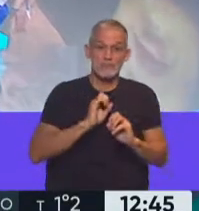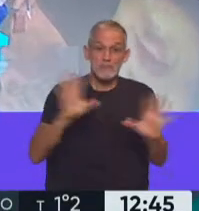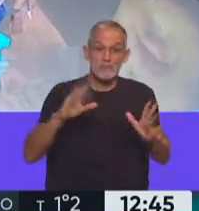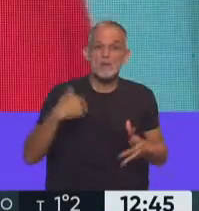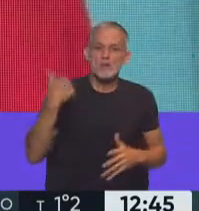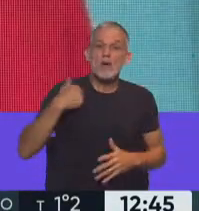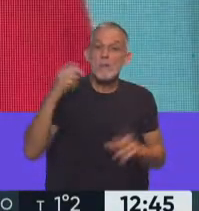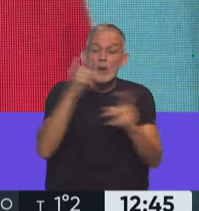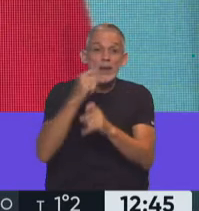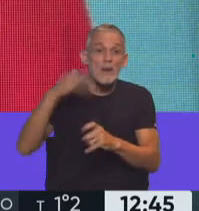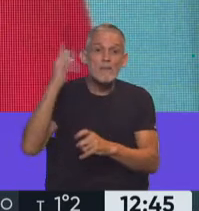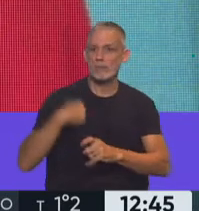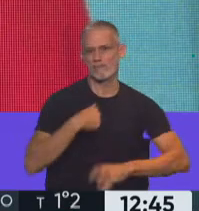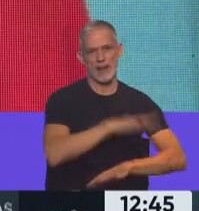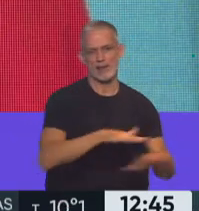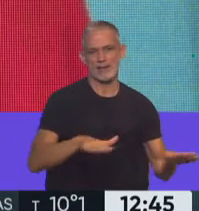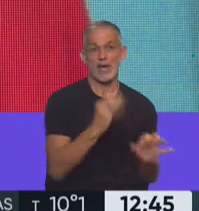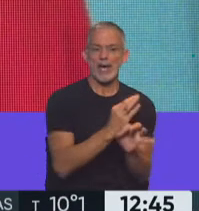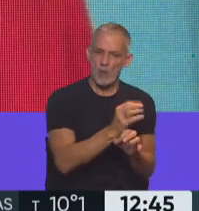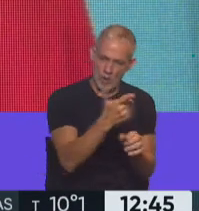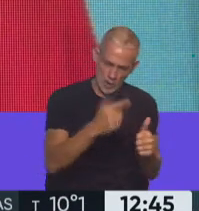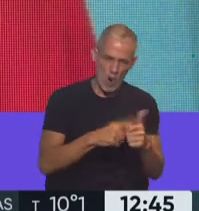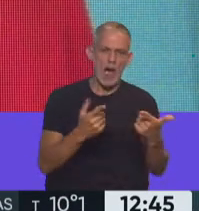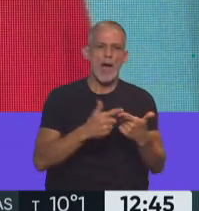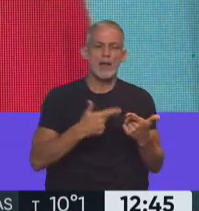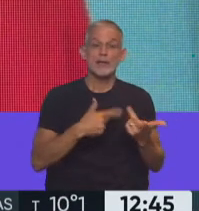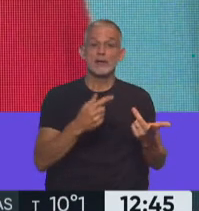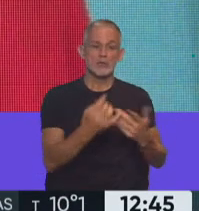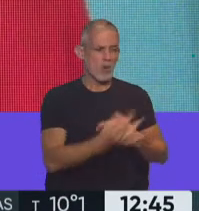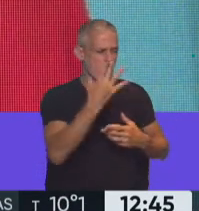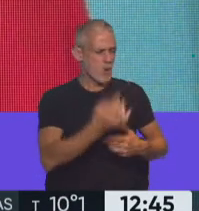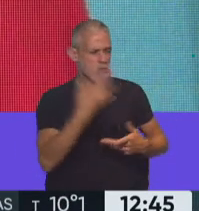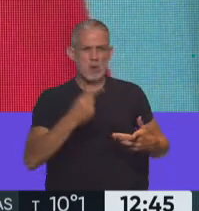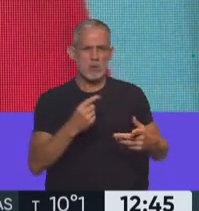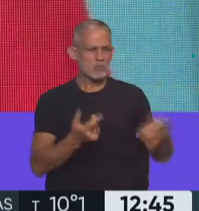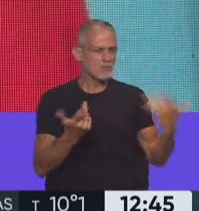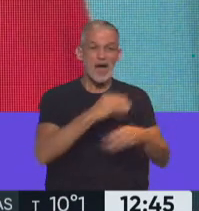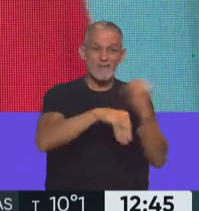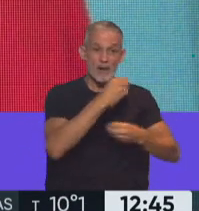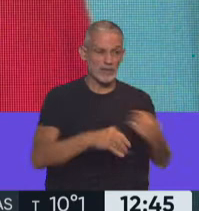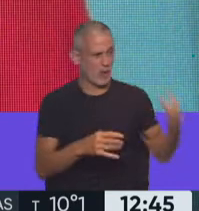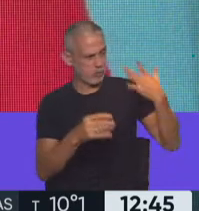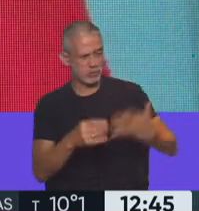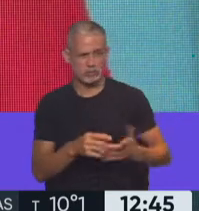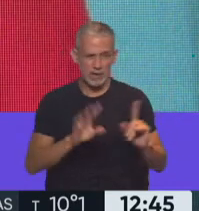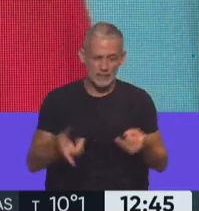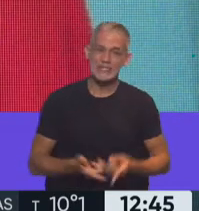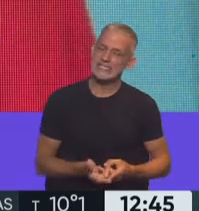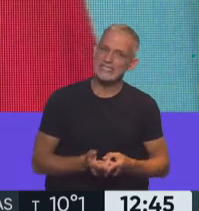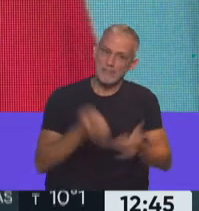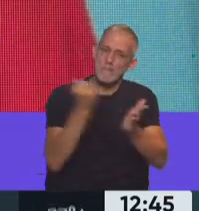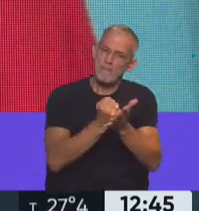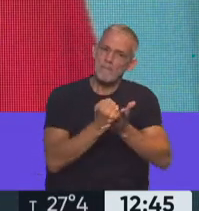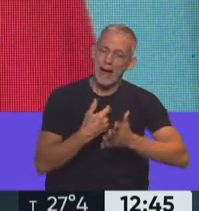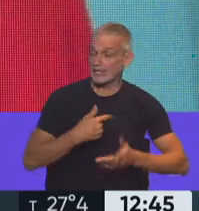en la niñez la no escolarización ser expulsadas y despreciadas por tu propia familia de marca y